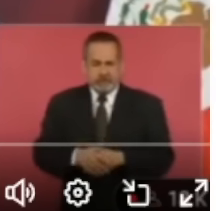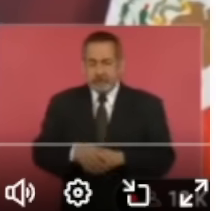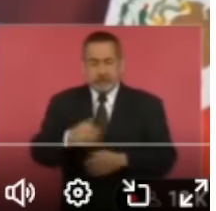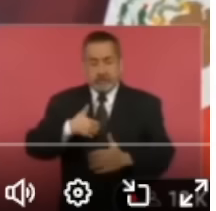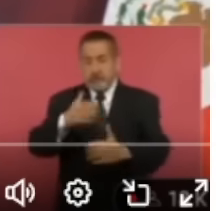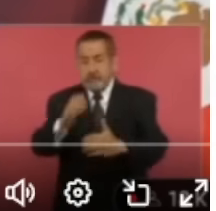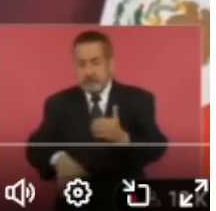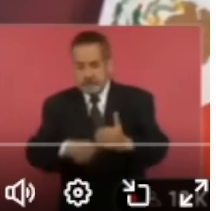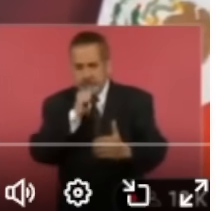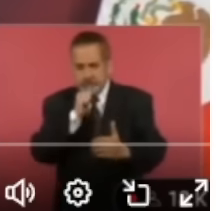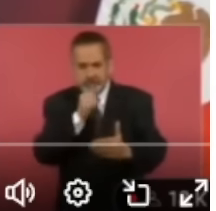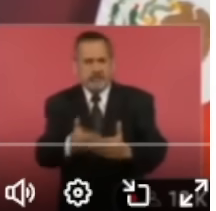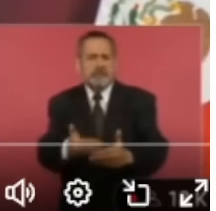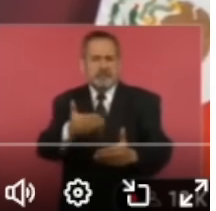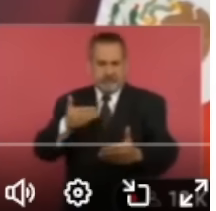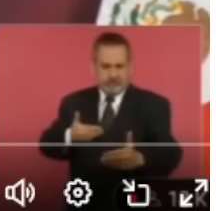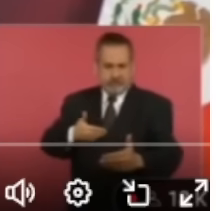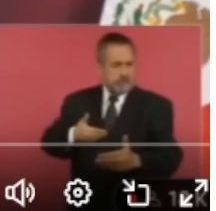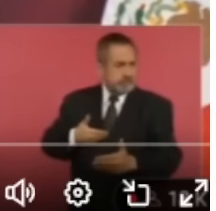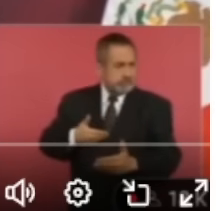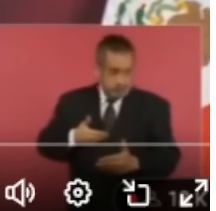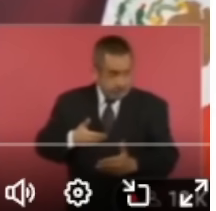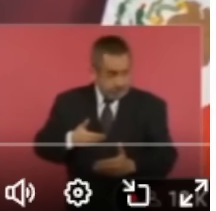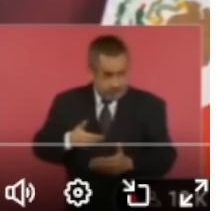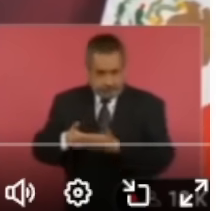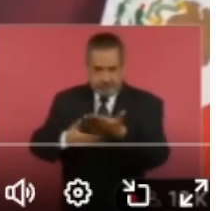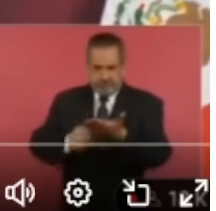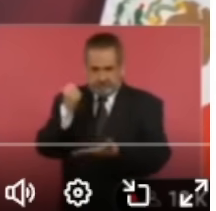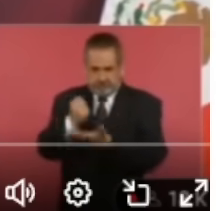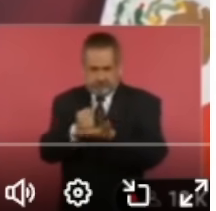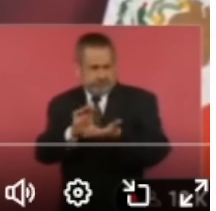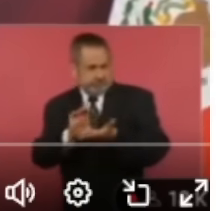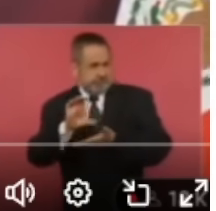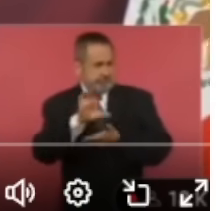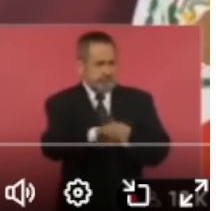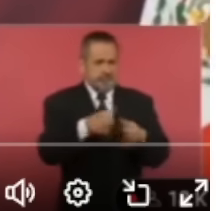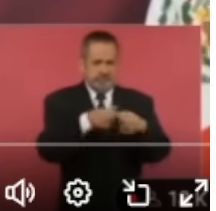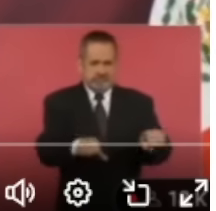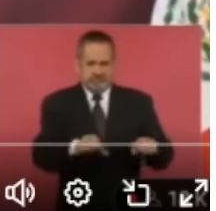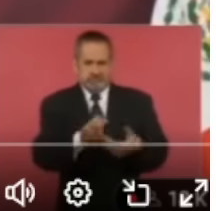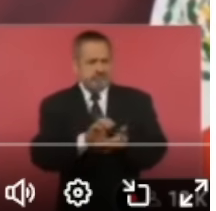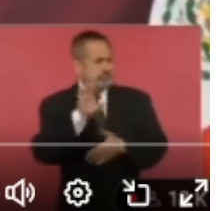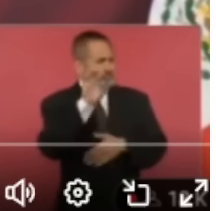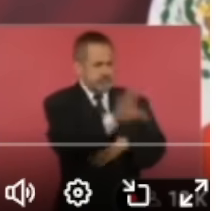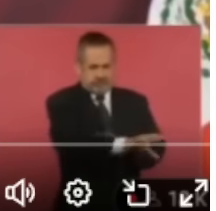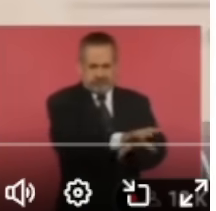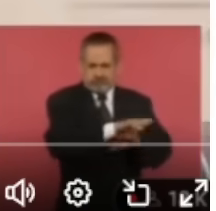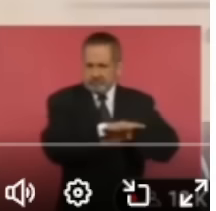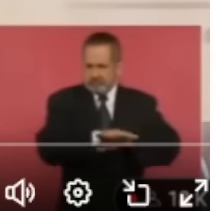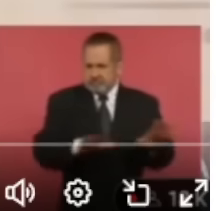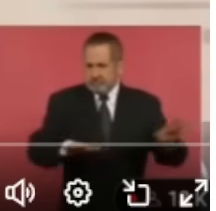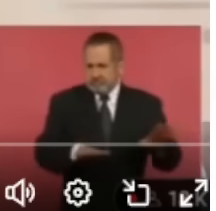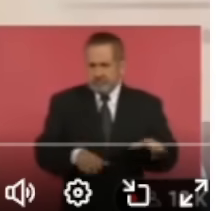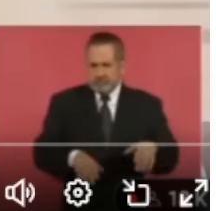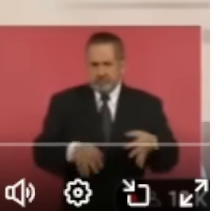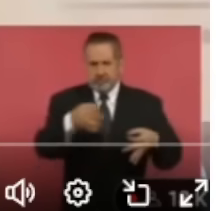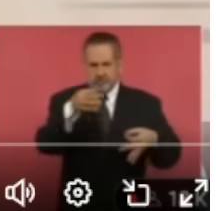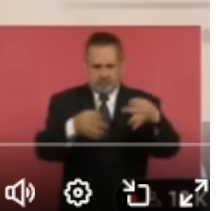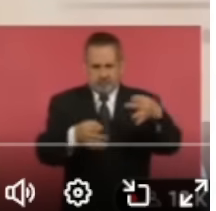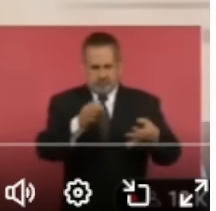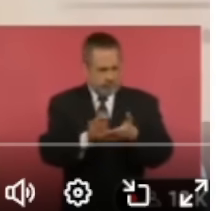me vaya ya se les va a depositar en un